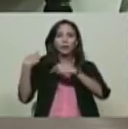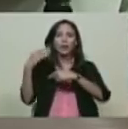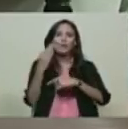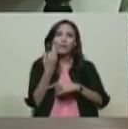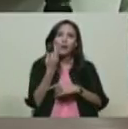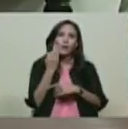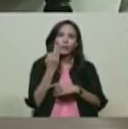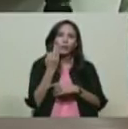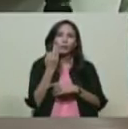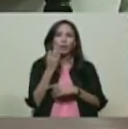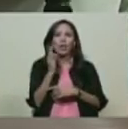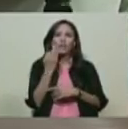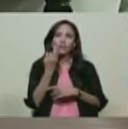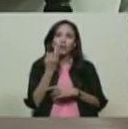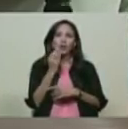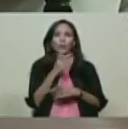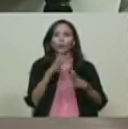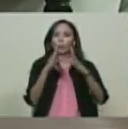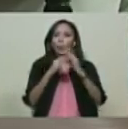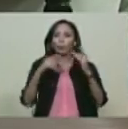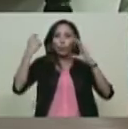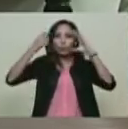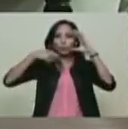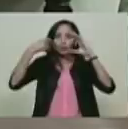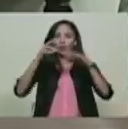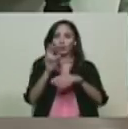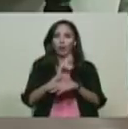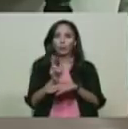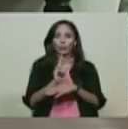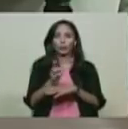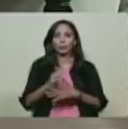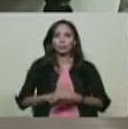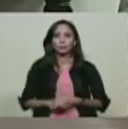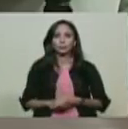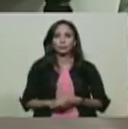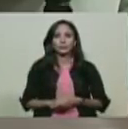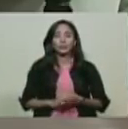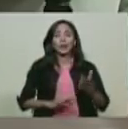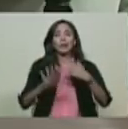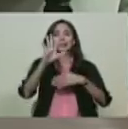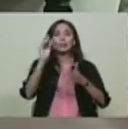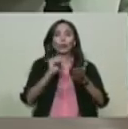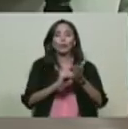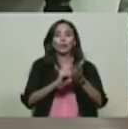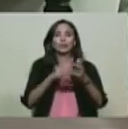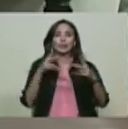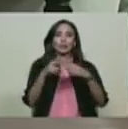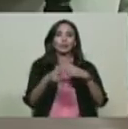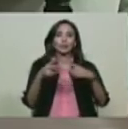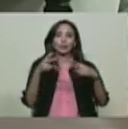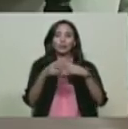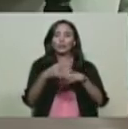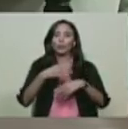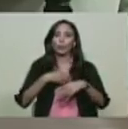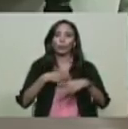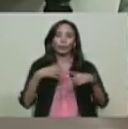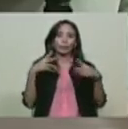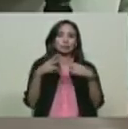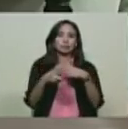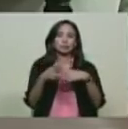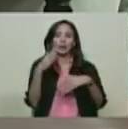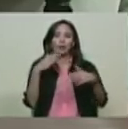Live. Yo te mandé a decir, transmitieron mal, cortaron 5 veces el Facebook Live. Tenemos que transmitir,